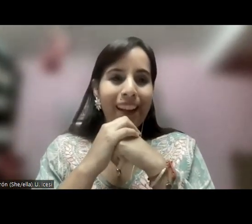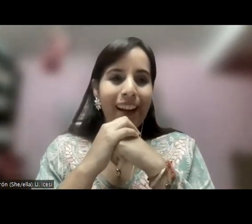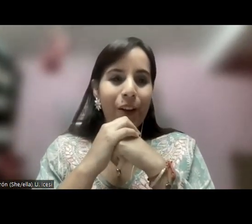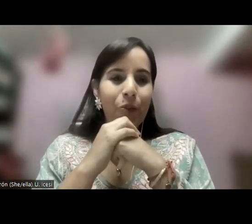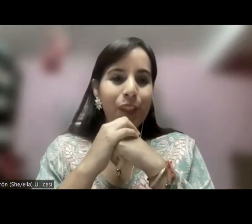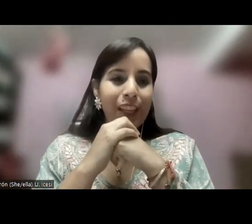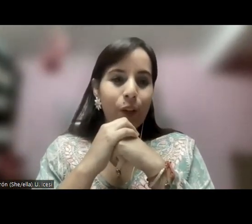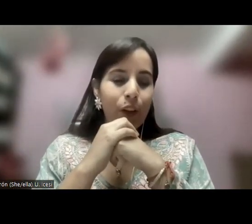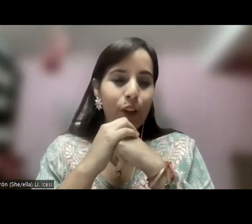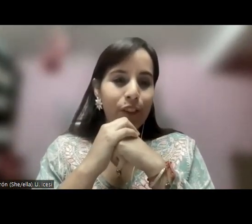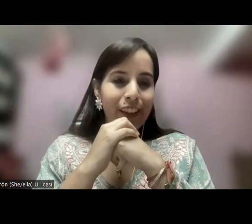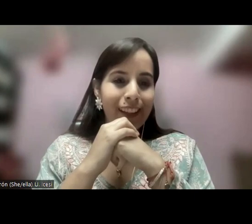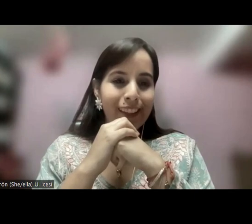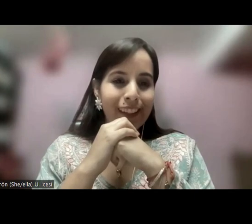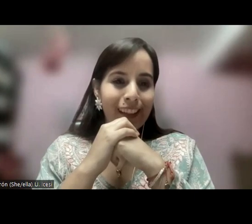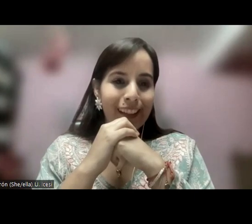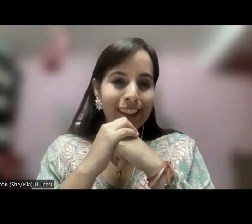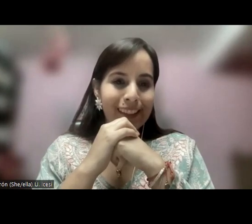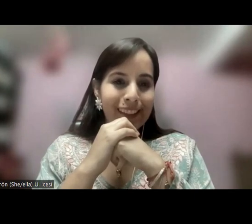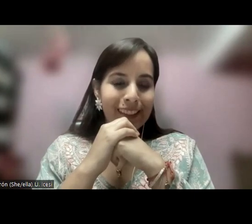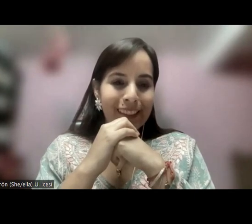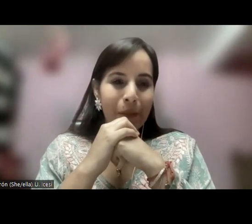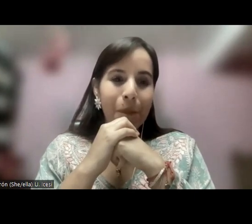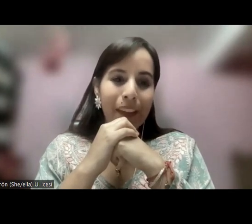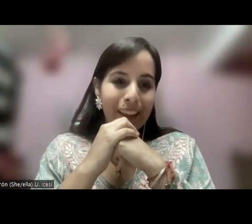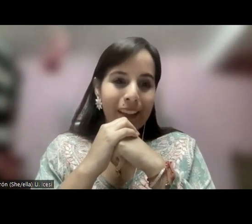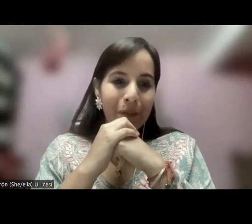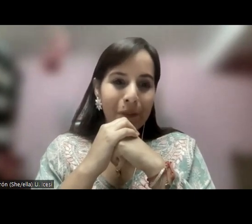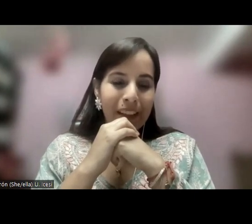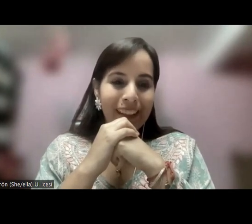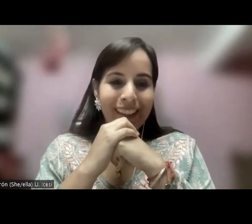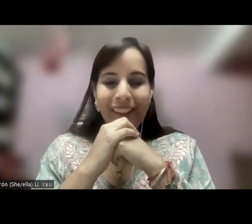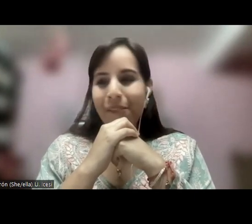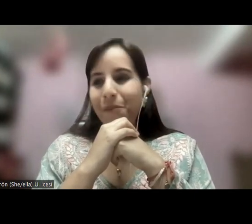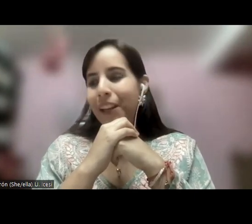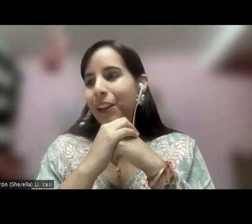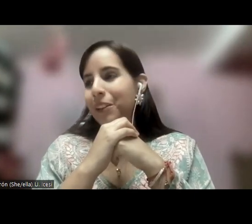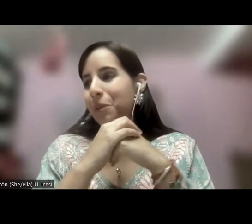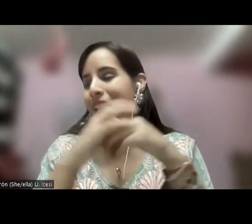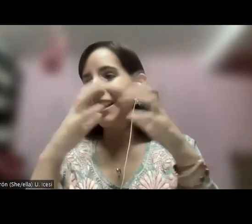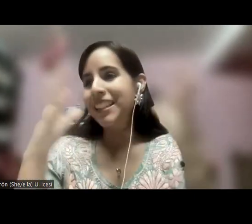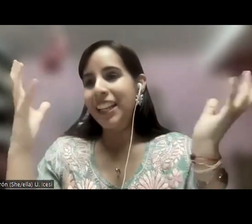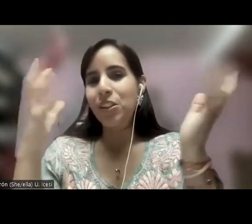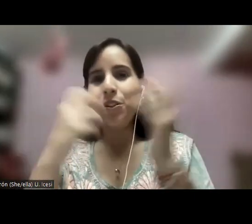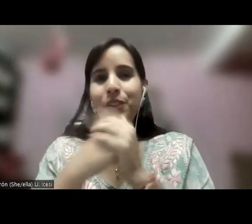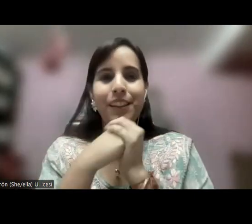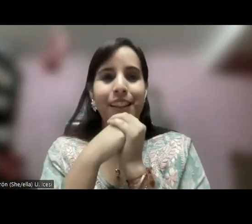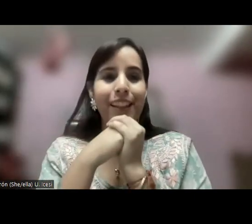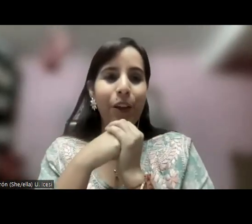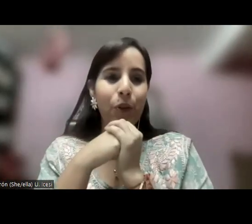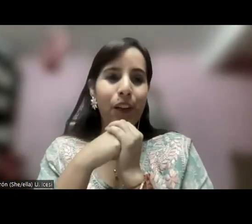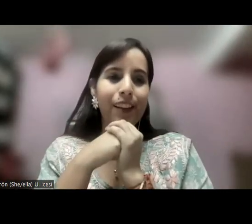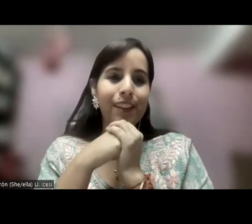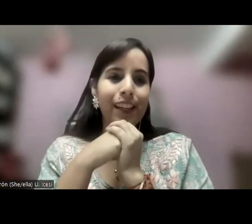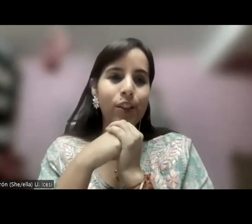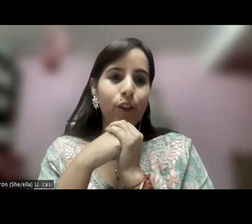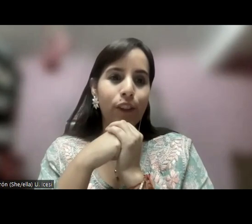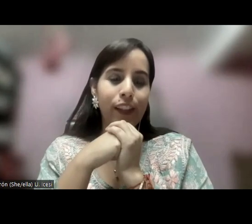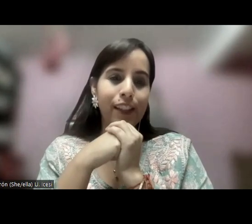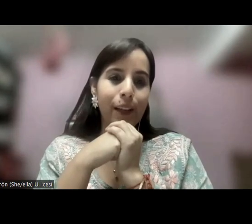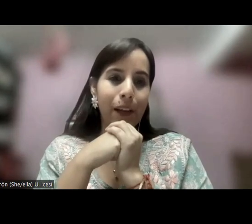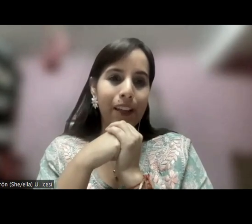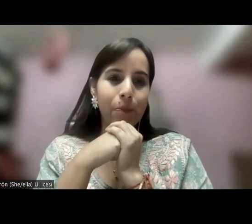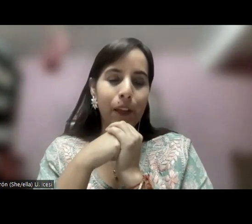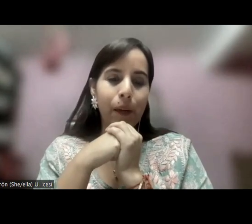para un ciclo de conferencias bien bien bien bien extenso Es decir de unas tres